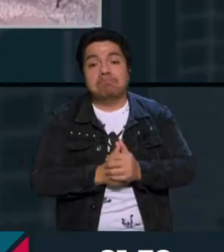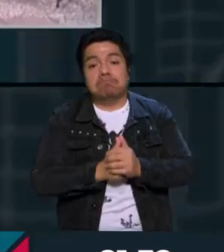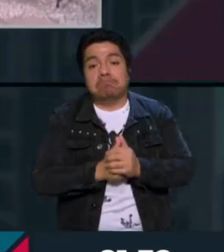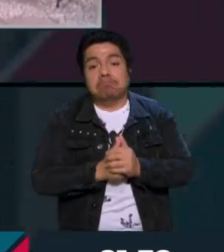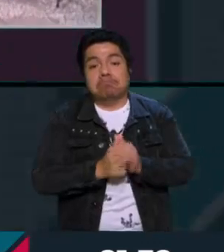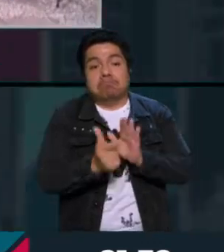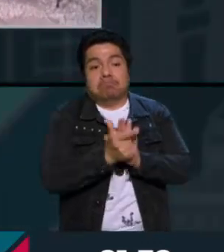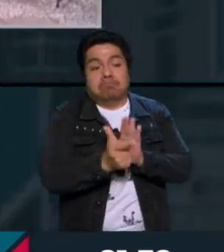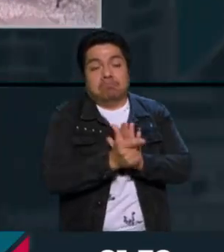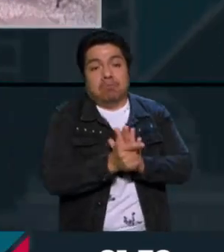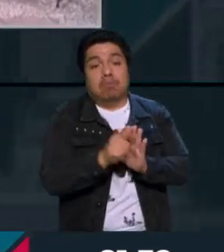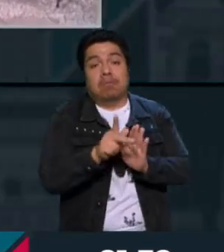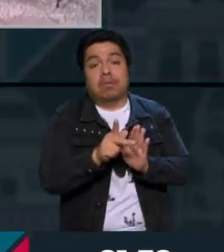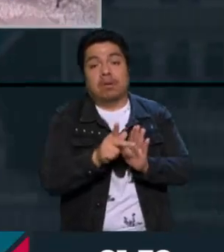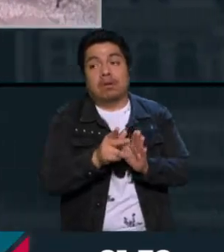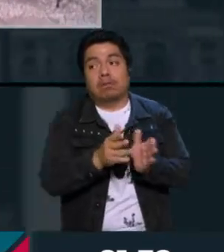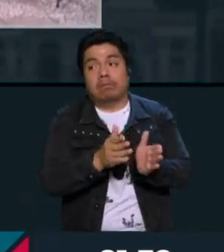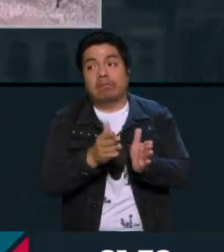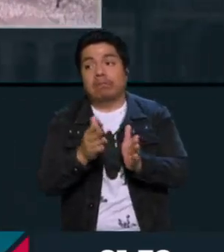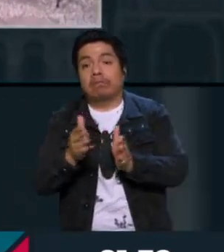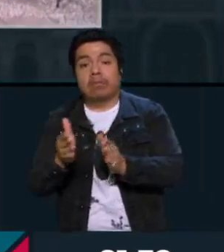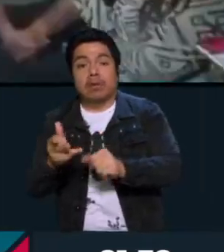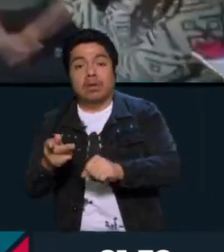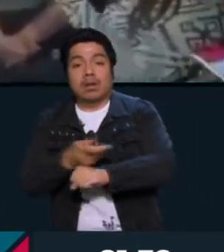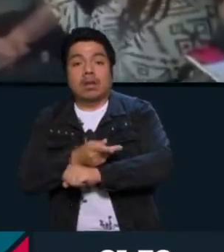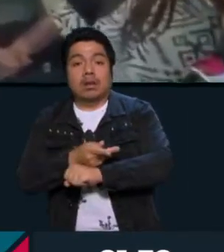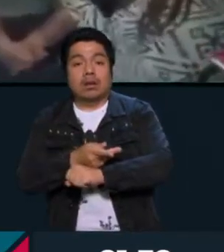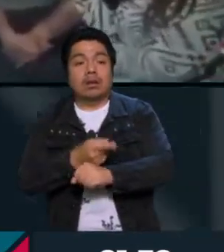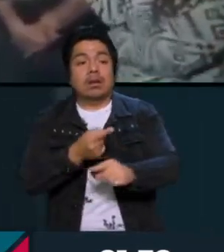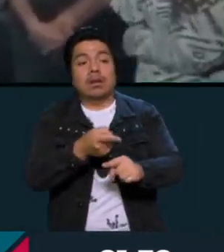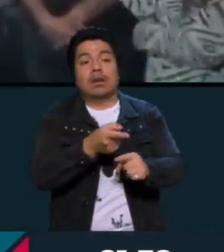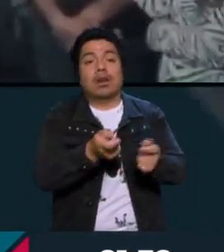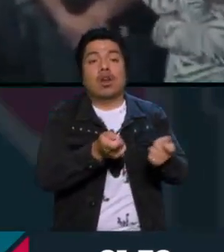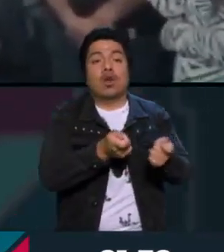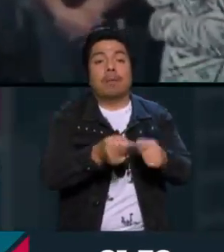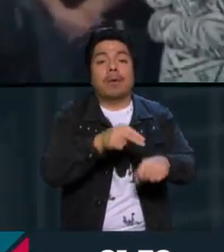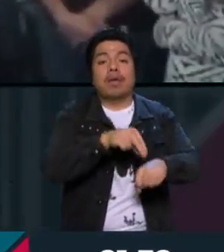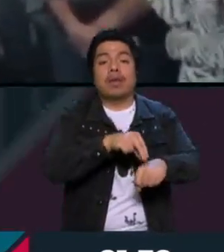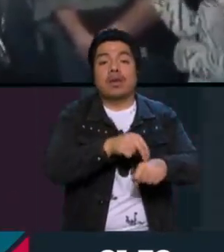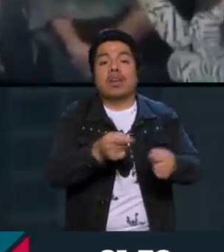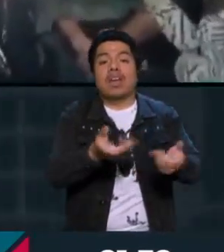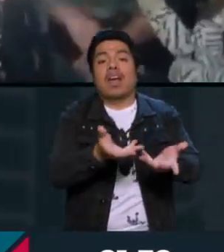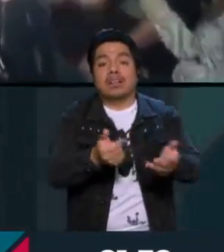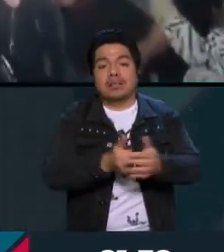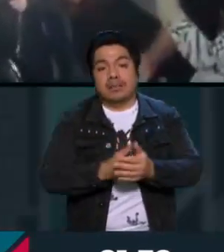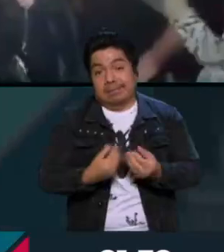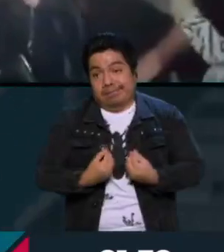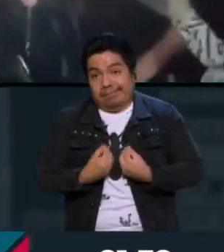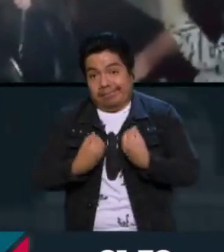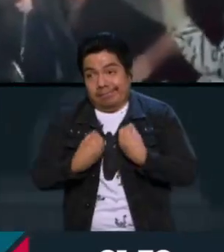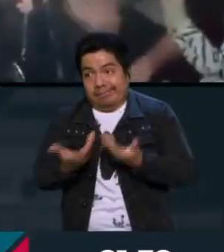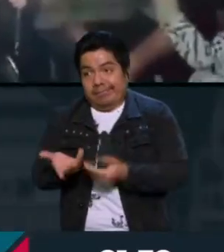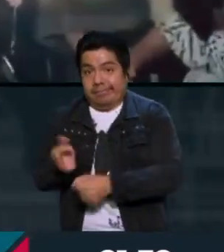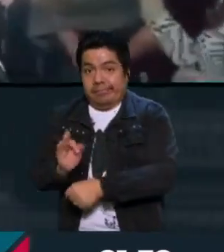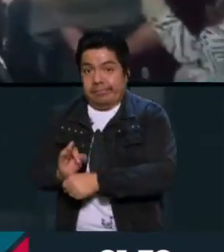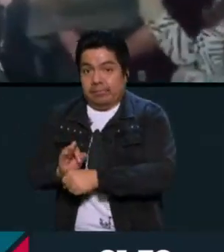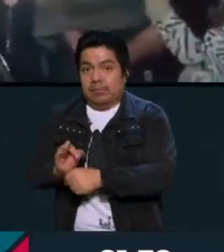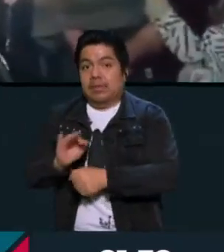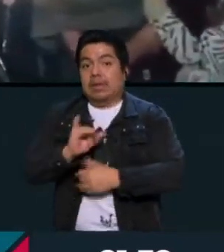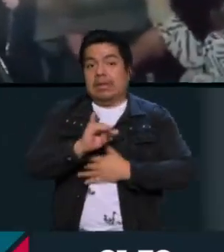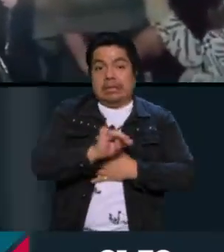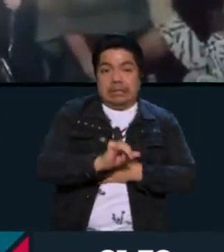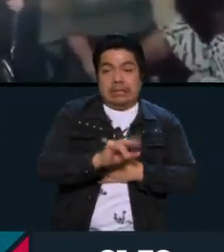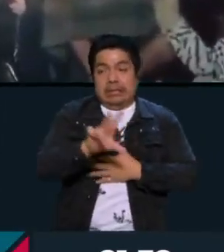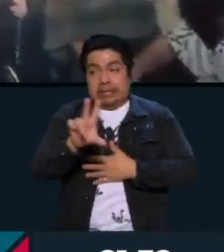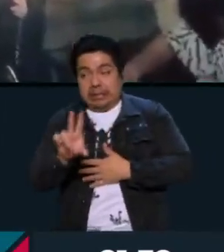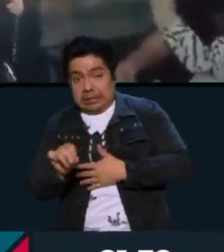legítimo, pero también por otro lado, ¿qué es lo que tienen en sus manos, no? Entonces creo que más allá de la mirada de, te digo, si es legal o no es legal,